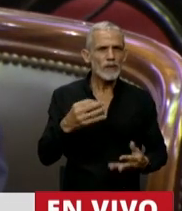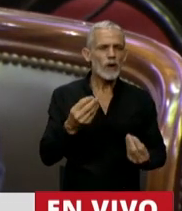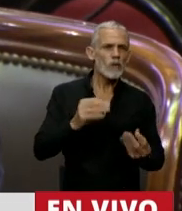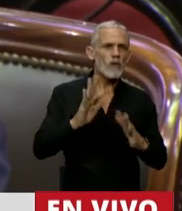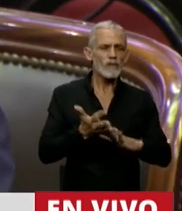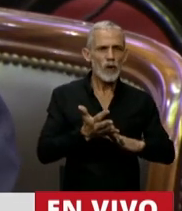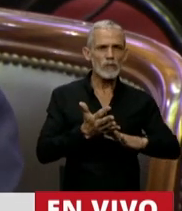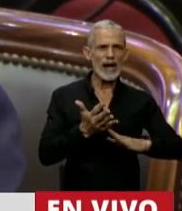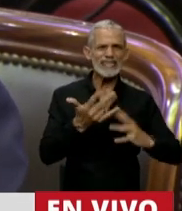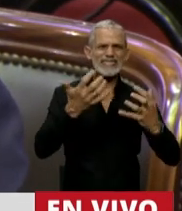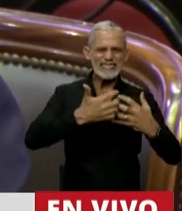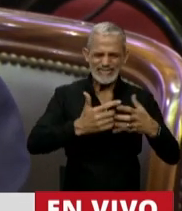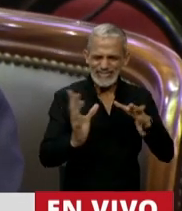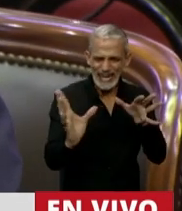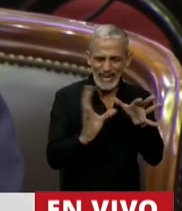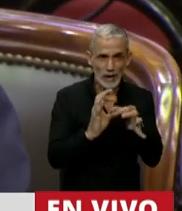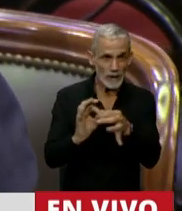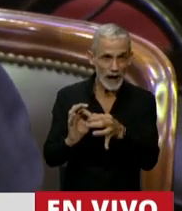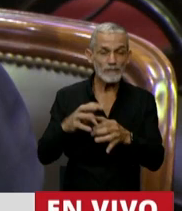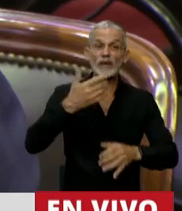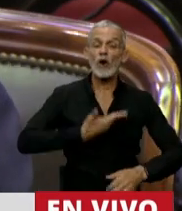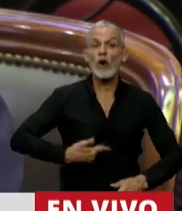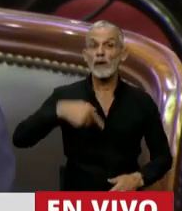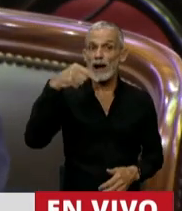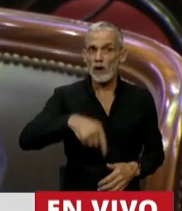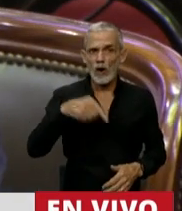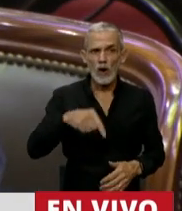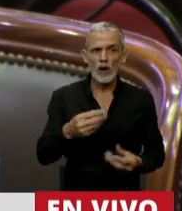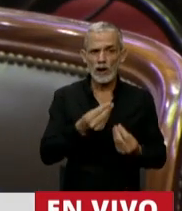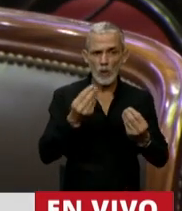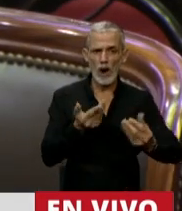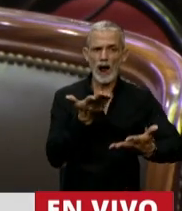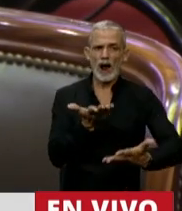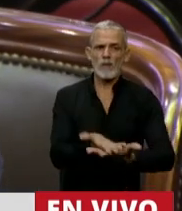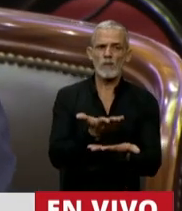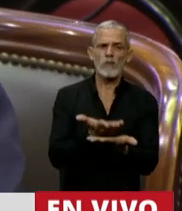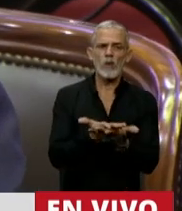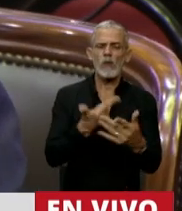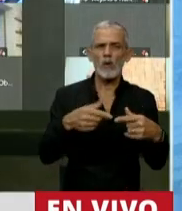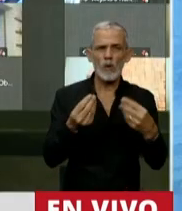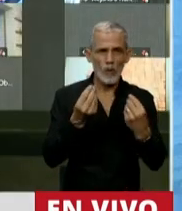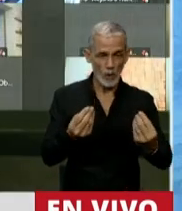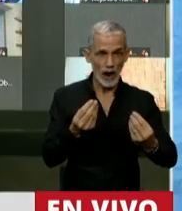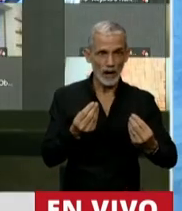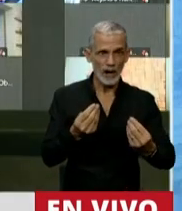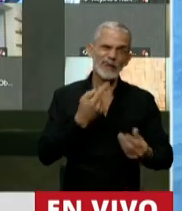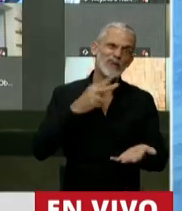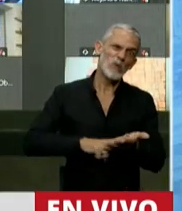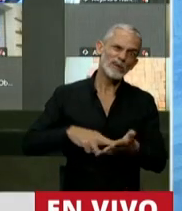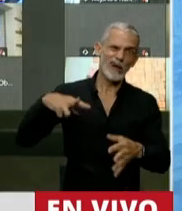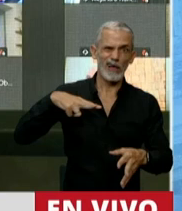visión sistémica el gobierno hoy nos propone crear este impuesto a la riqueza